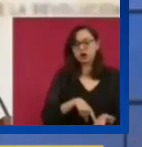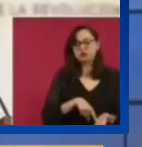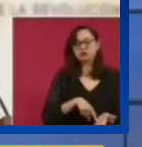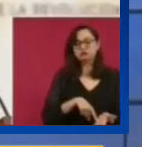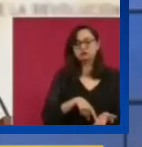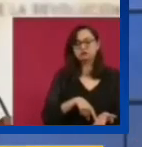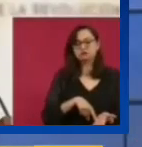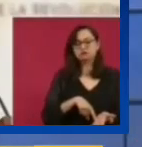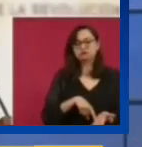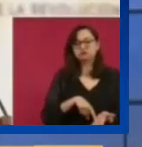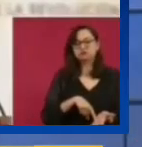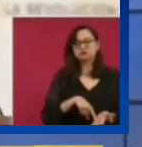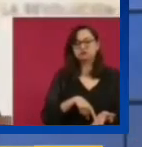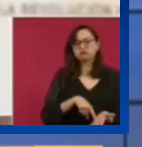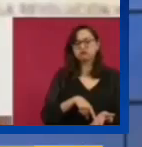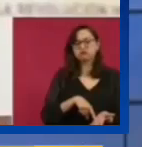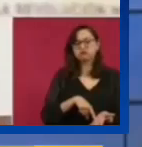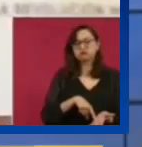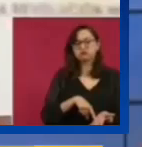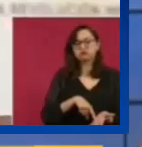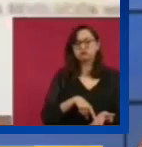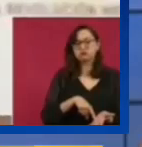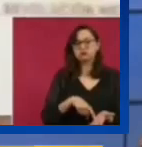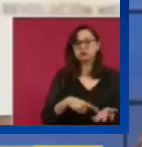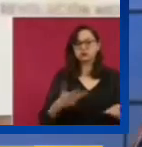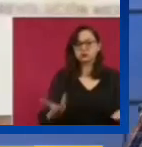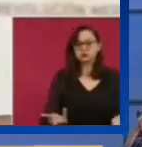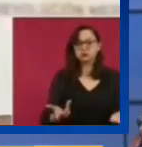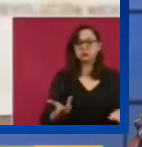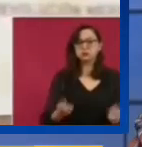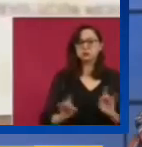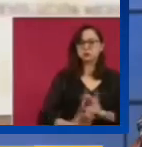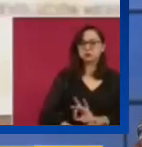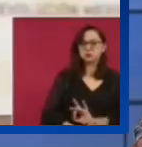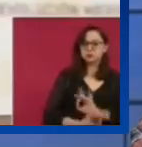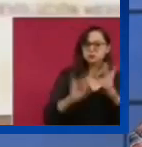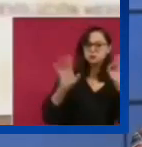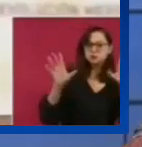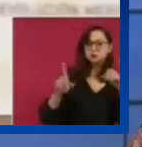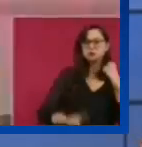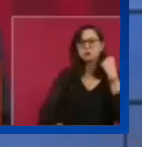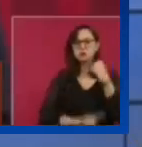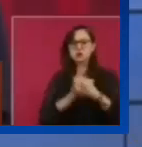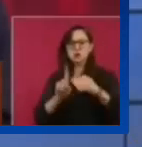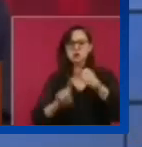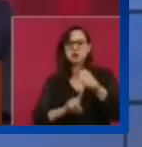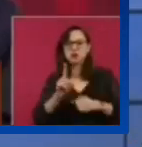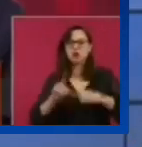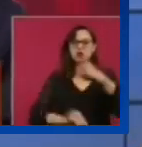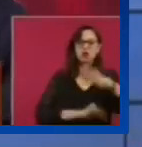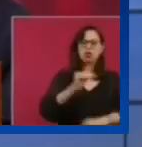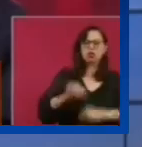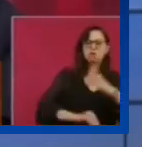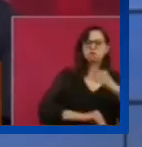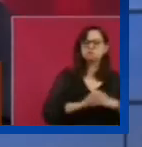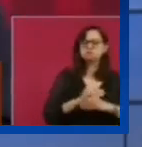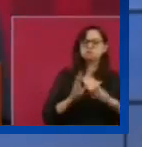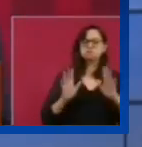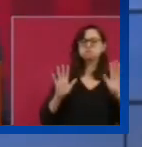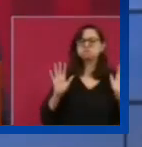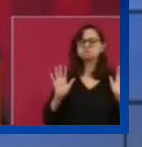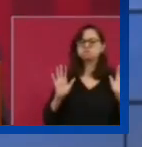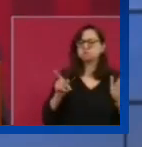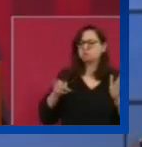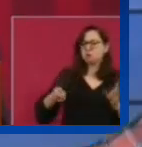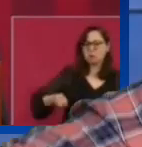ministros, el cómo el mismo Saldívar acusaba a sus compañeros ministros que estaban en funciones cuando estaba en el